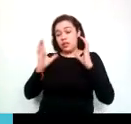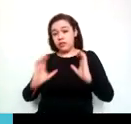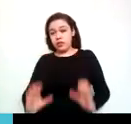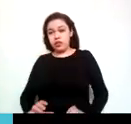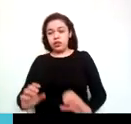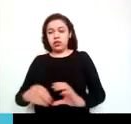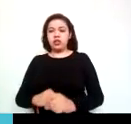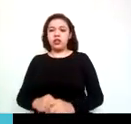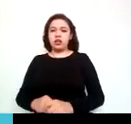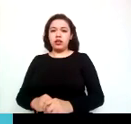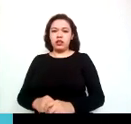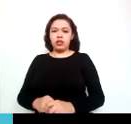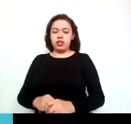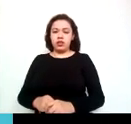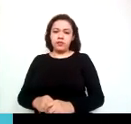de trabajo.